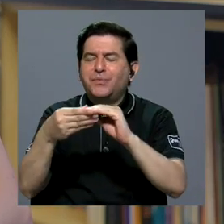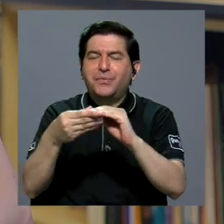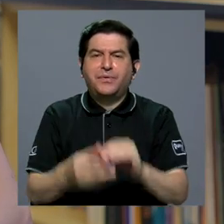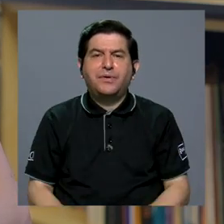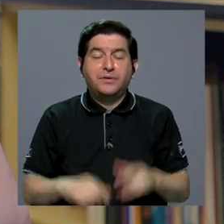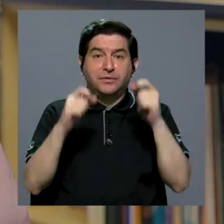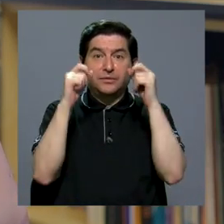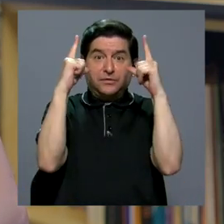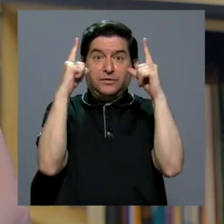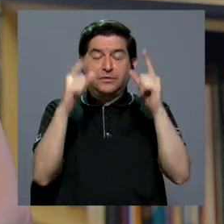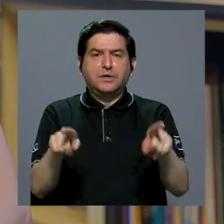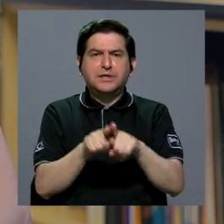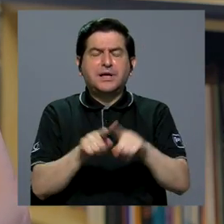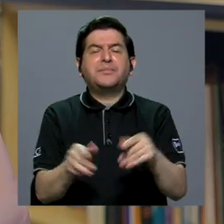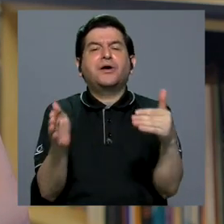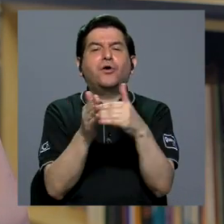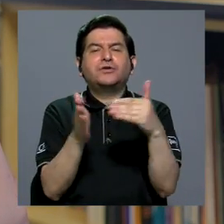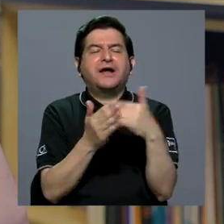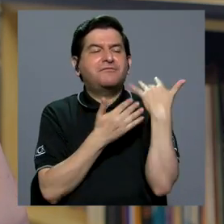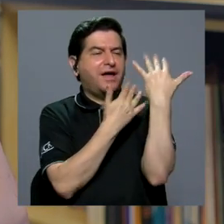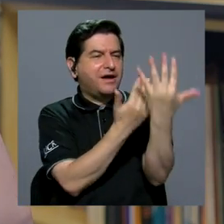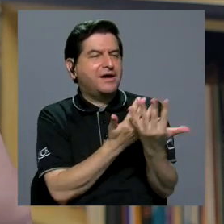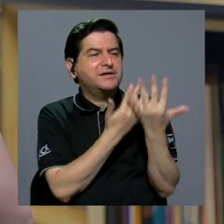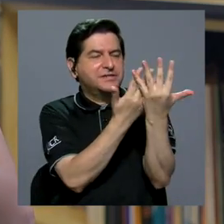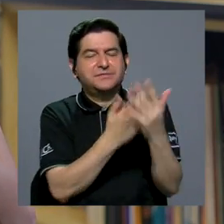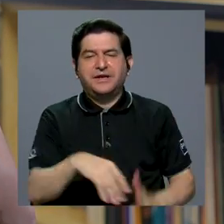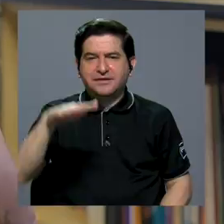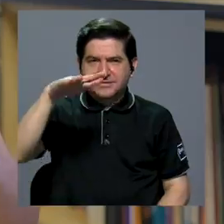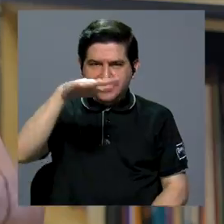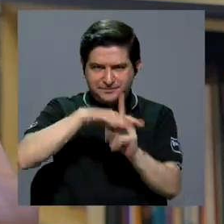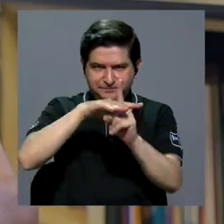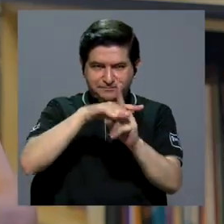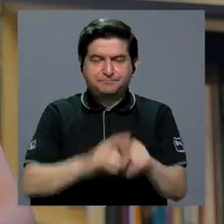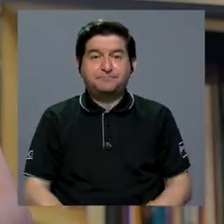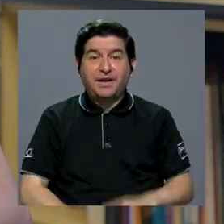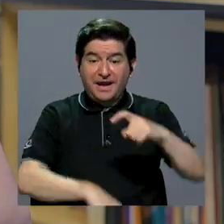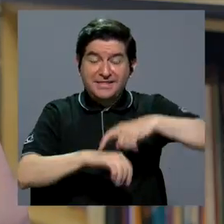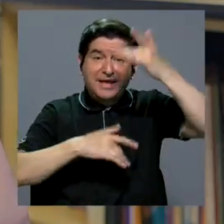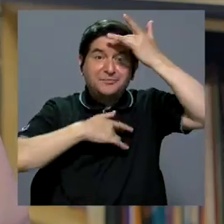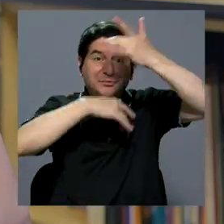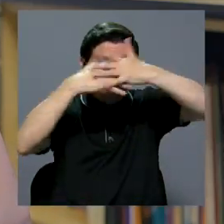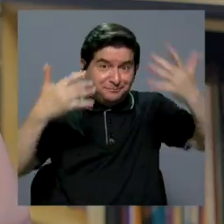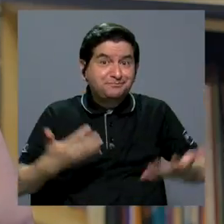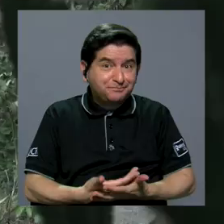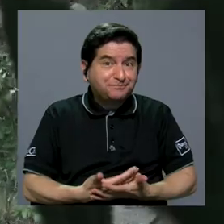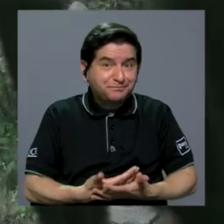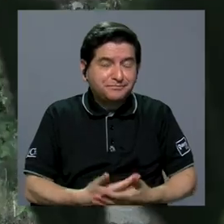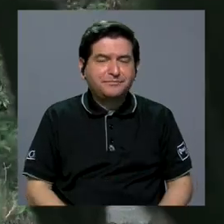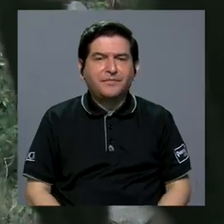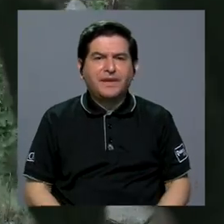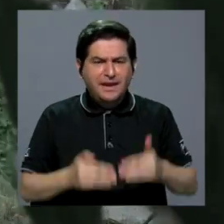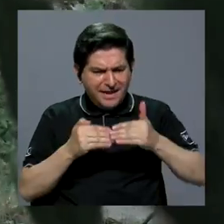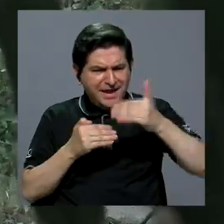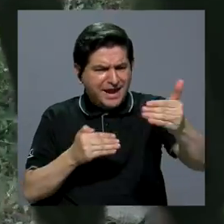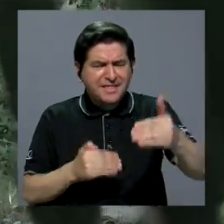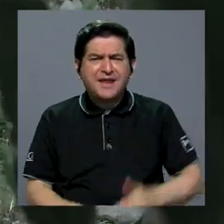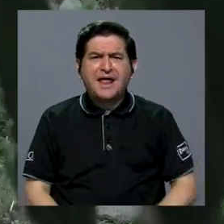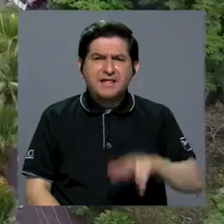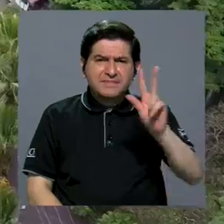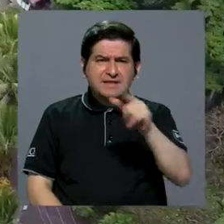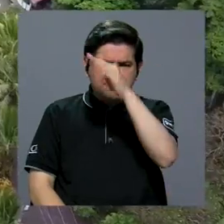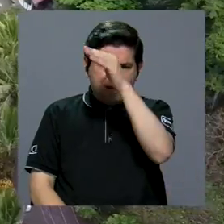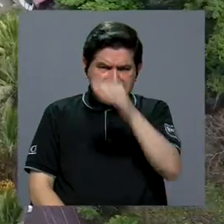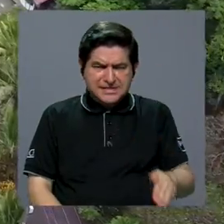nos despertaran e incluso devolvieran la esperanza. Esto surge en plena pandemia. Entonces, desde ahí pusimos estos tres